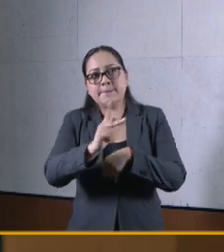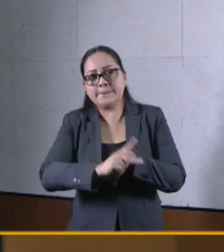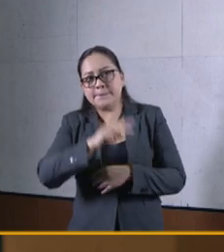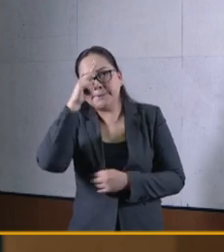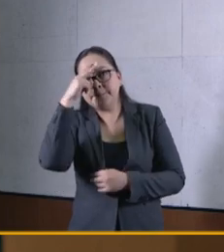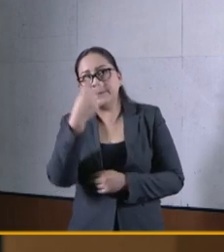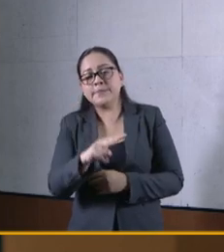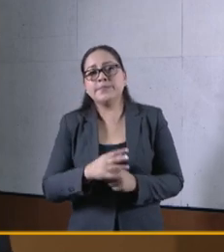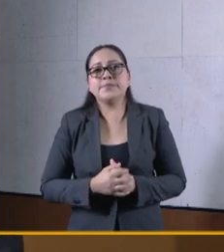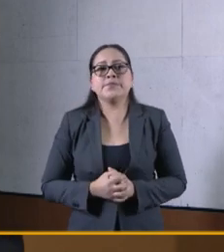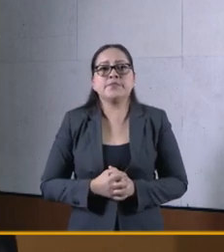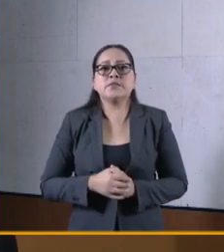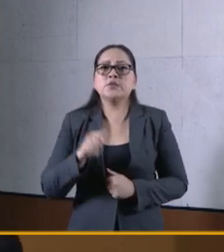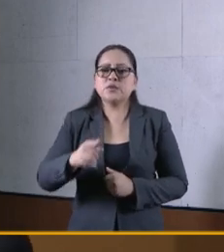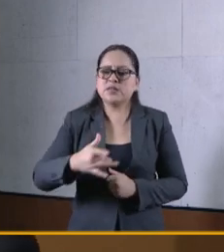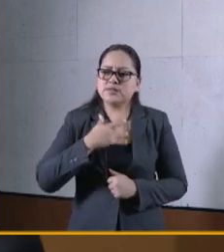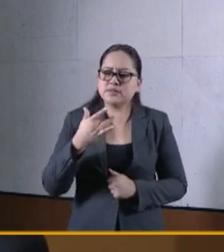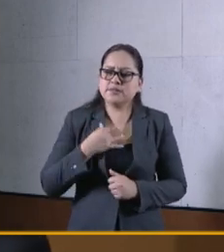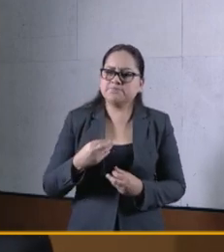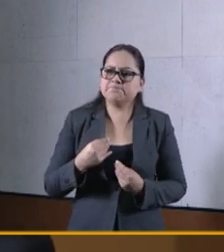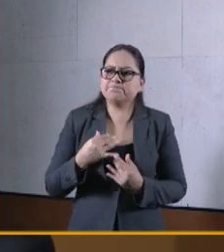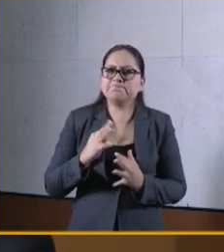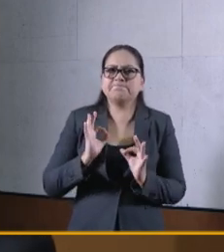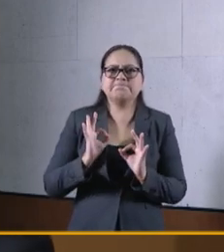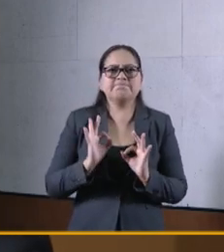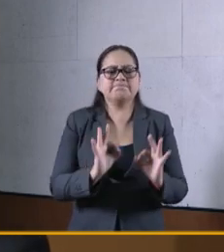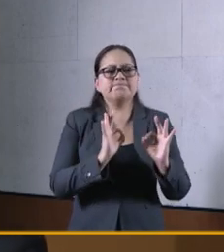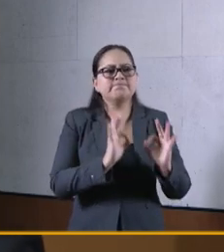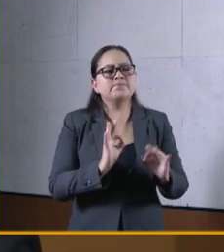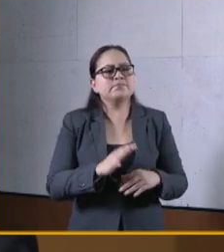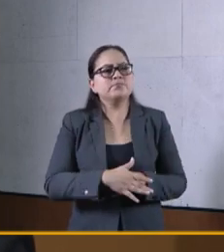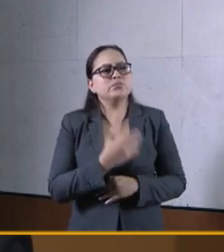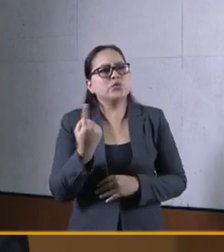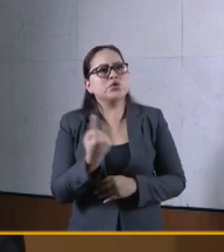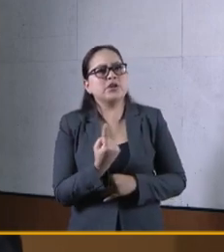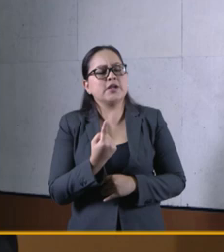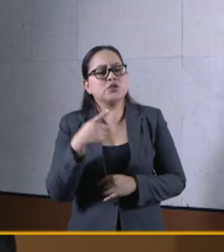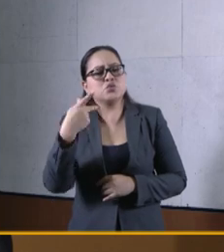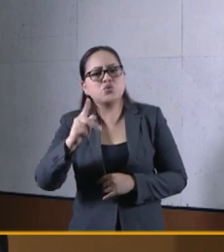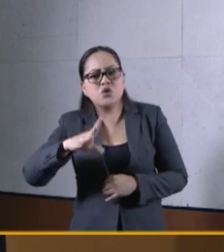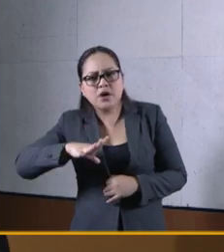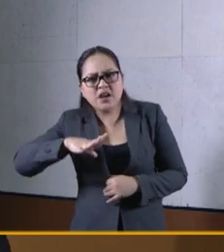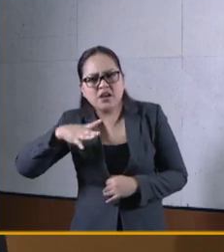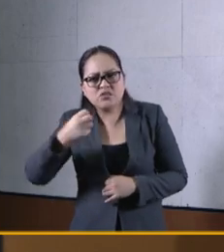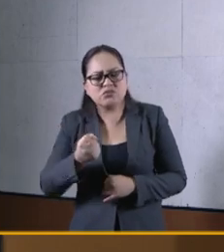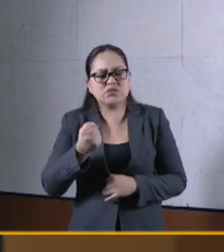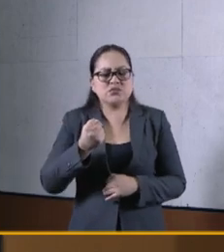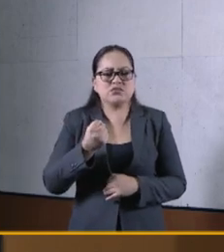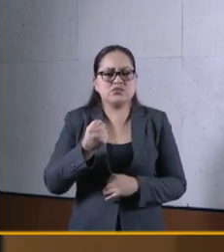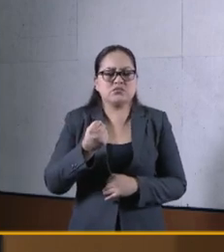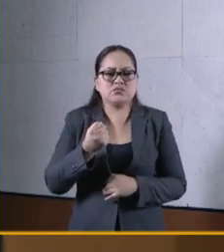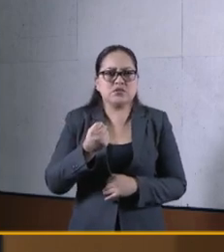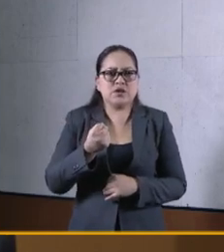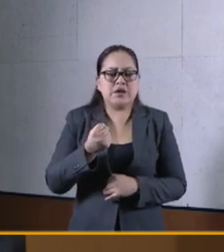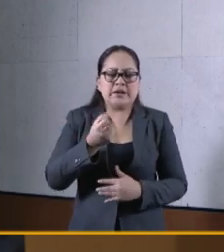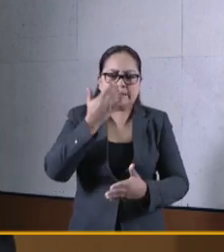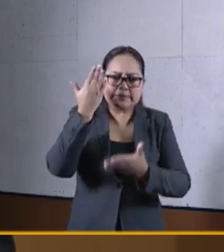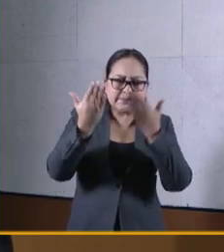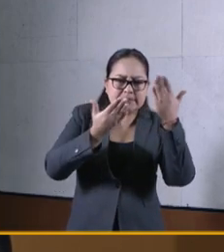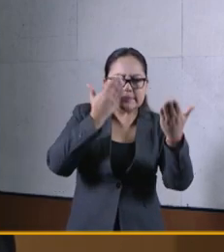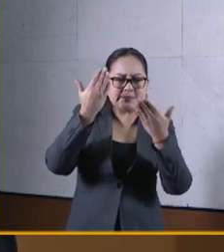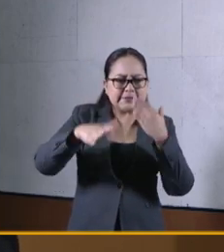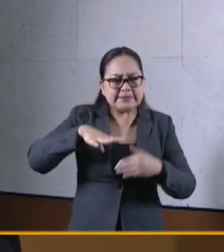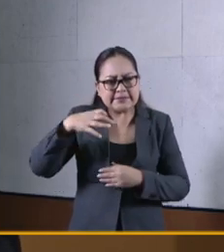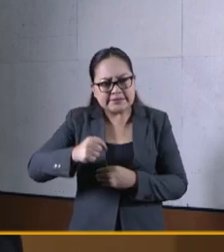deben sentirse muy satisfechos porque es gracias a su esfuerzo que ahora forman parte